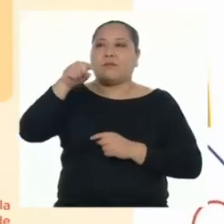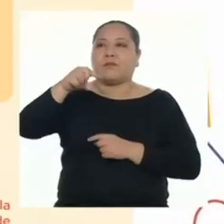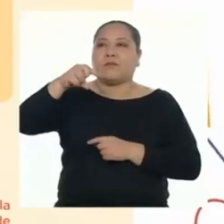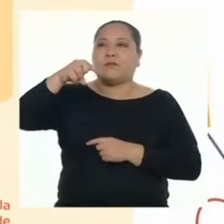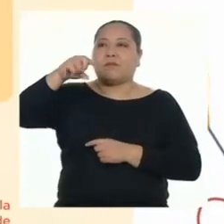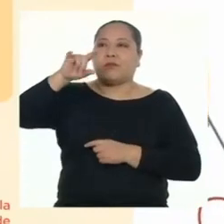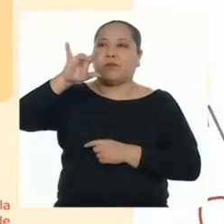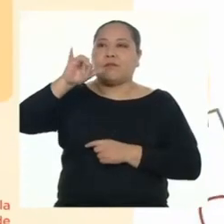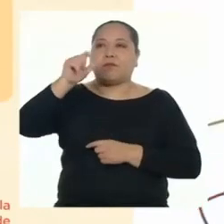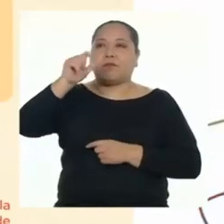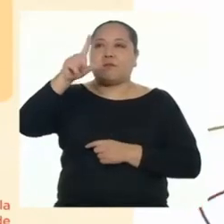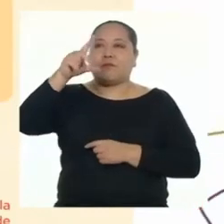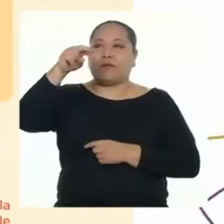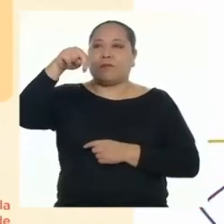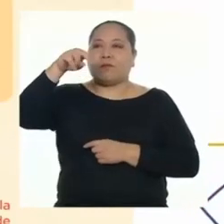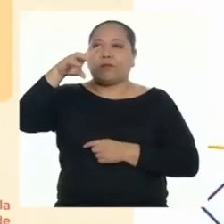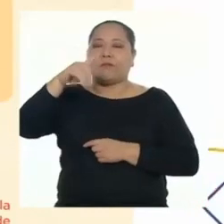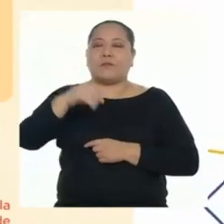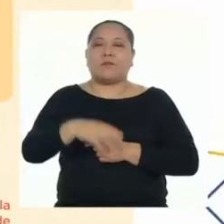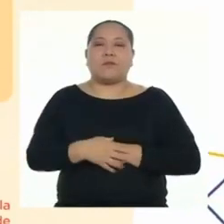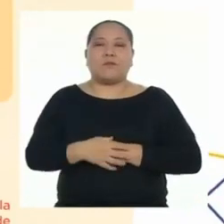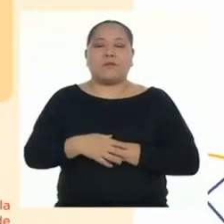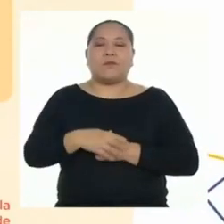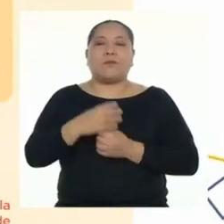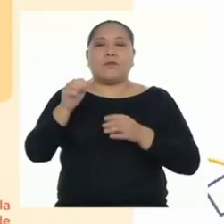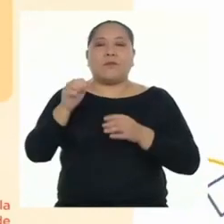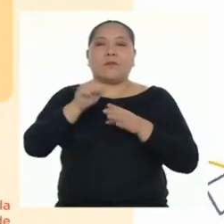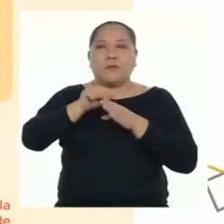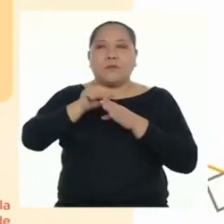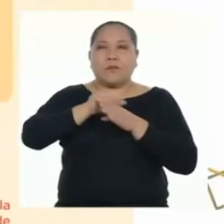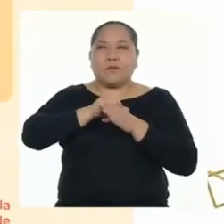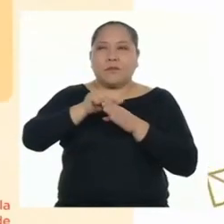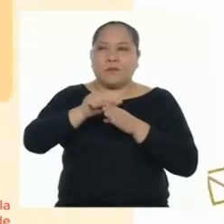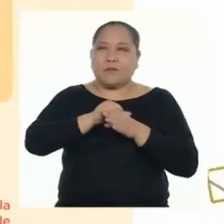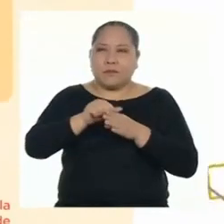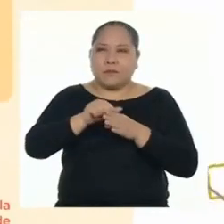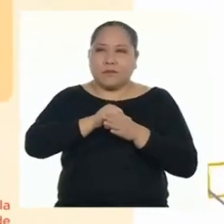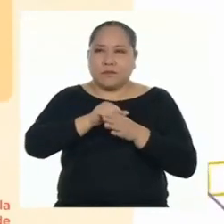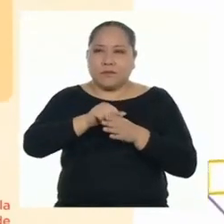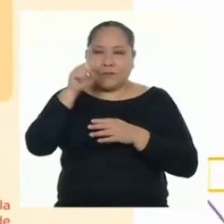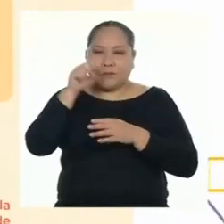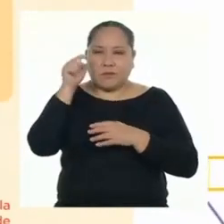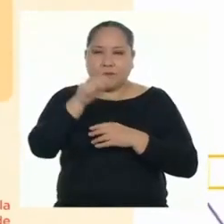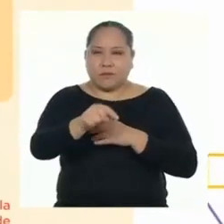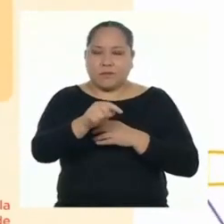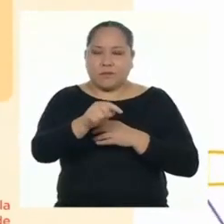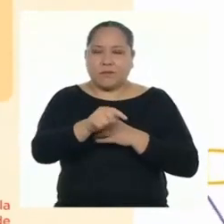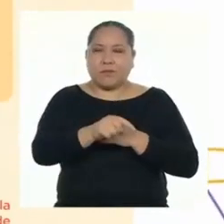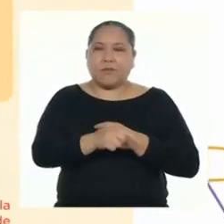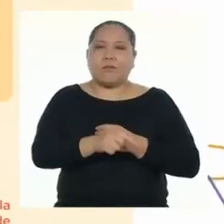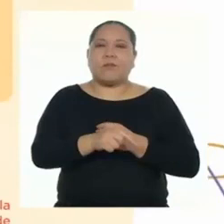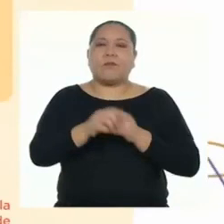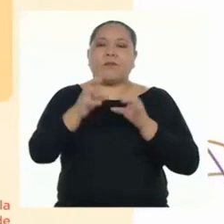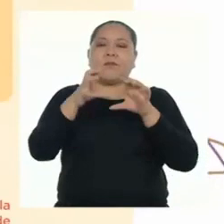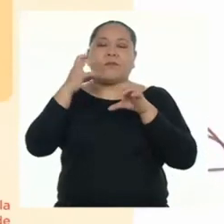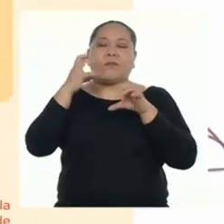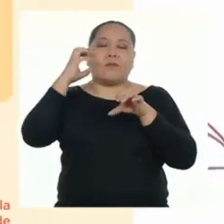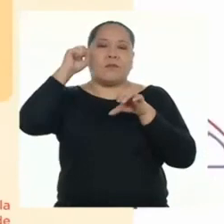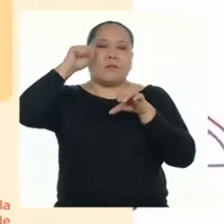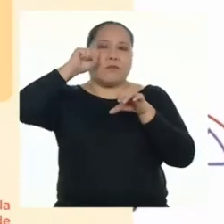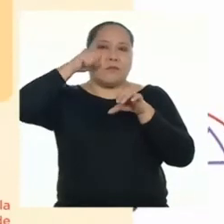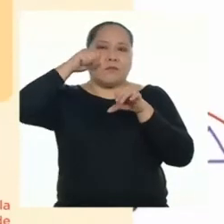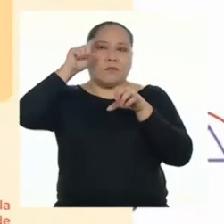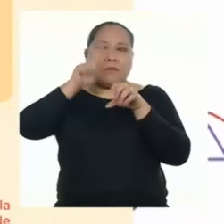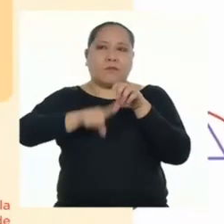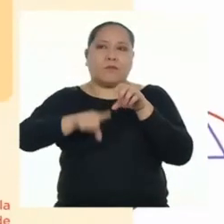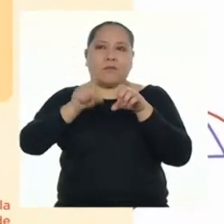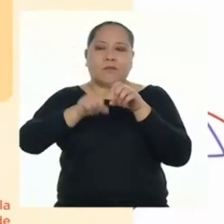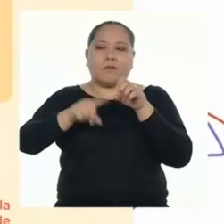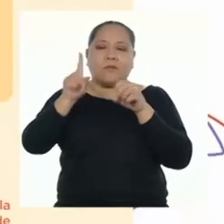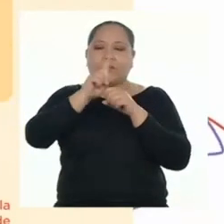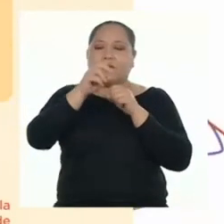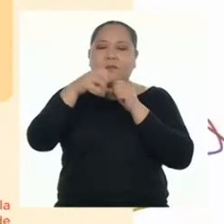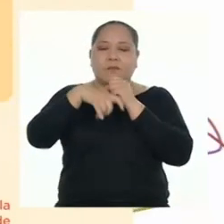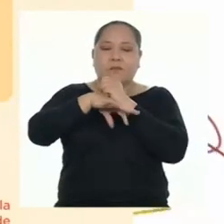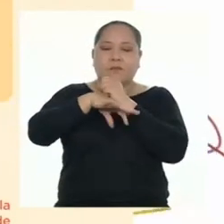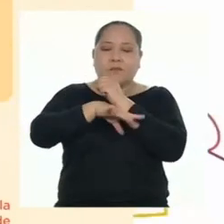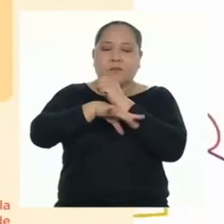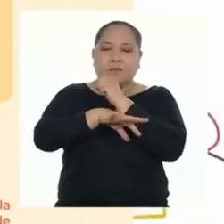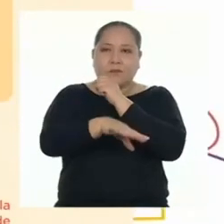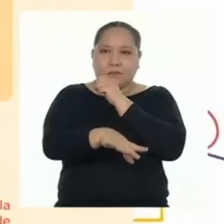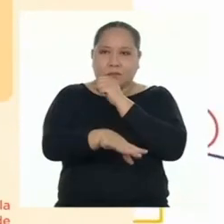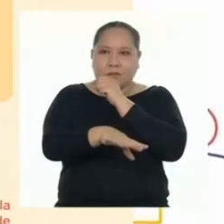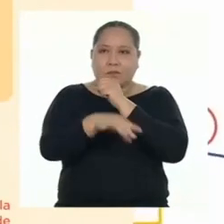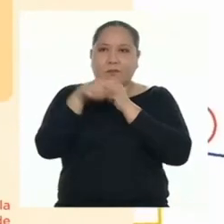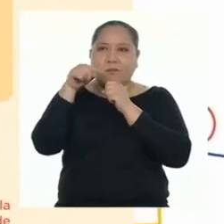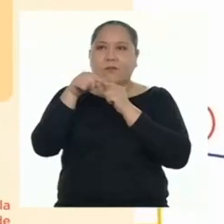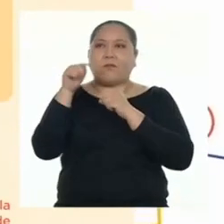llamada Ensayo de toxicidad aguda con bulbos de cebolla Allium cepa L, mediante la evaluación de la inhibición del crecimiento promedio